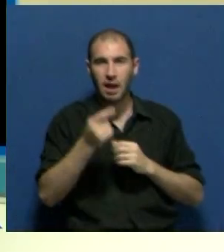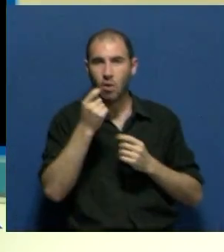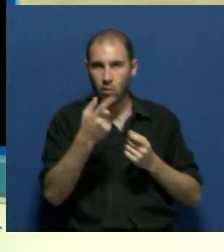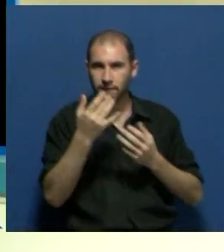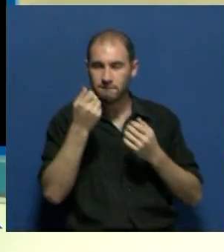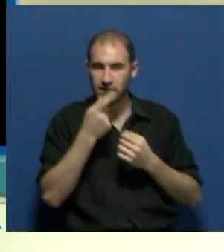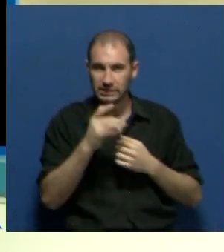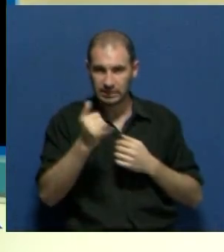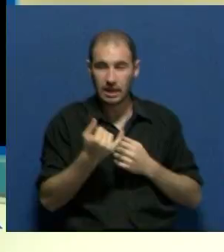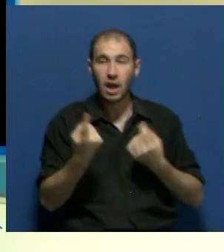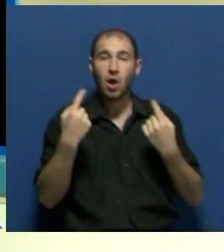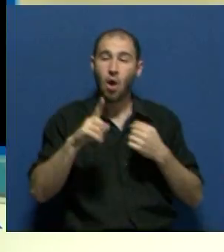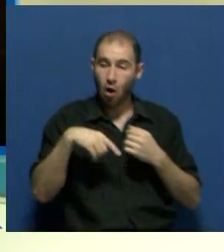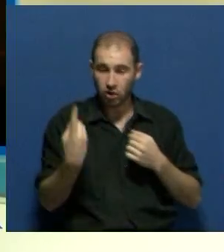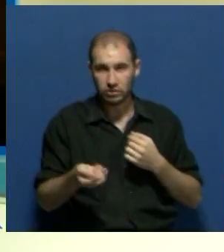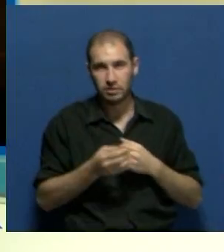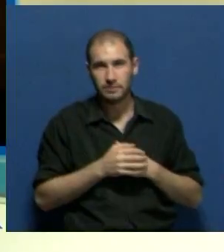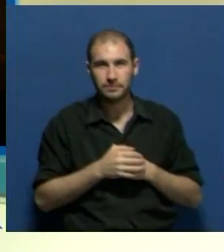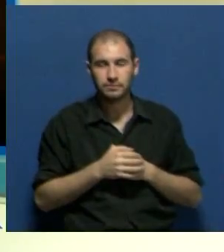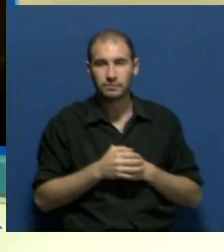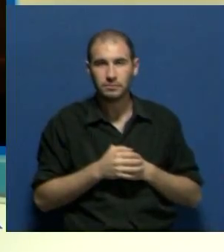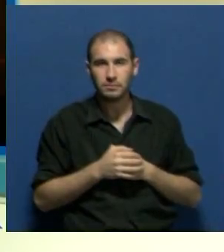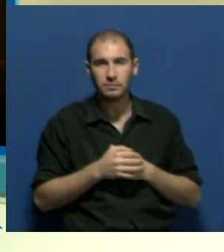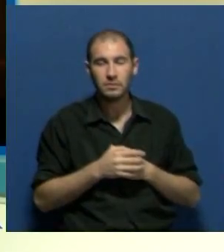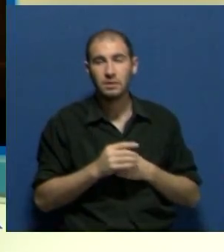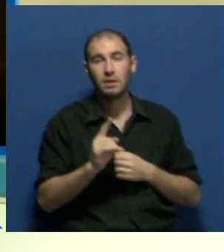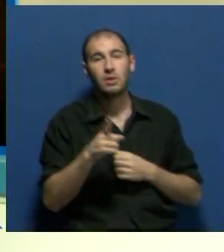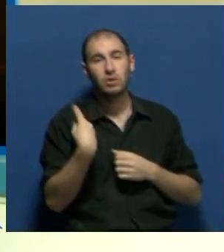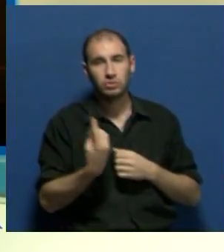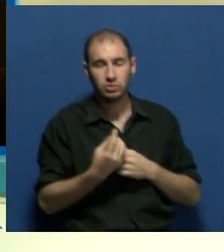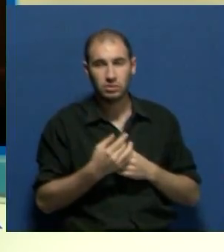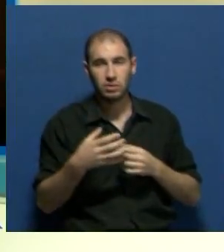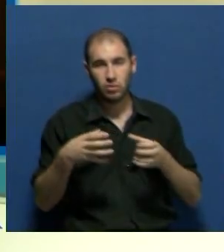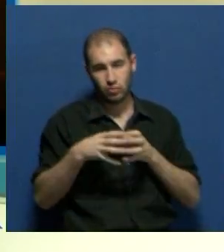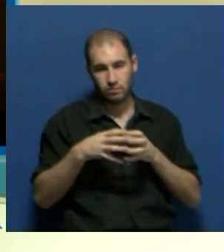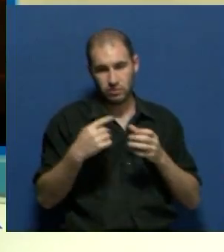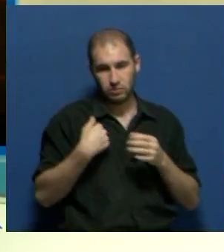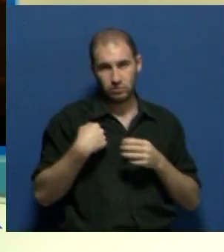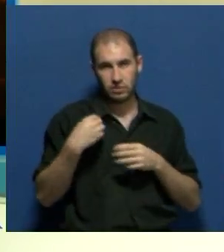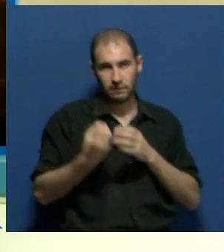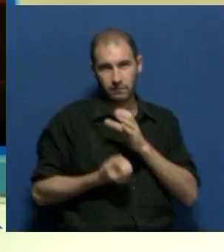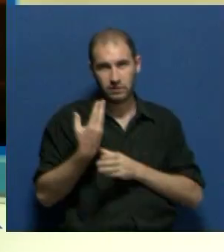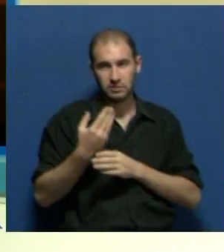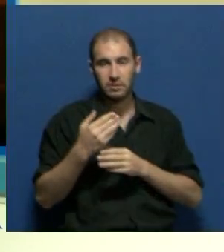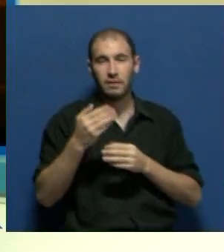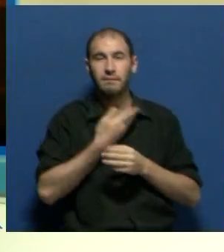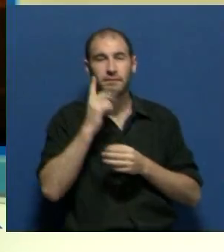útil. Otra, obviamente, nosotros, la institución a la cual yo he fundado, que es el